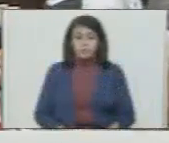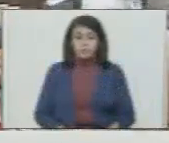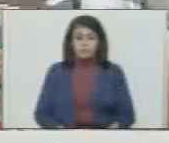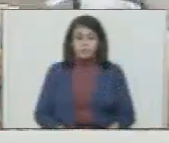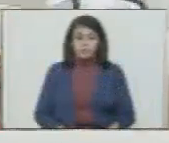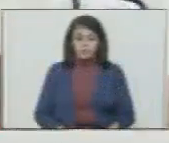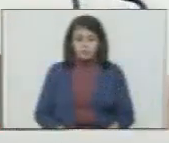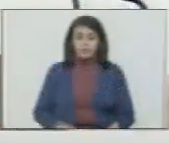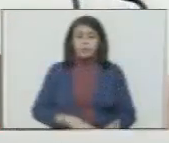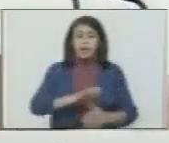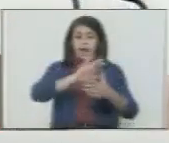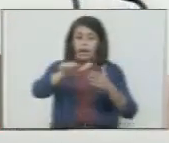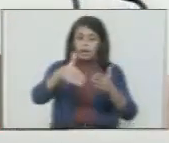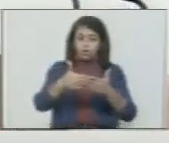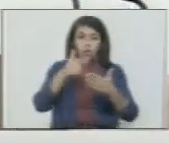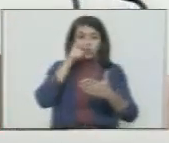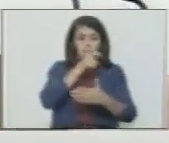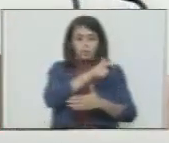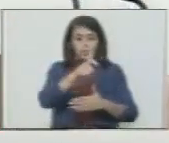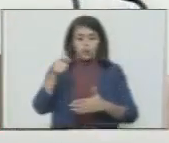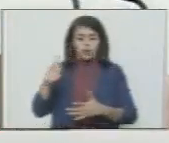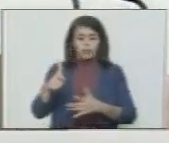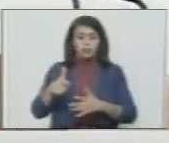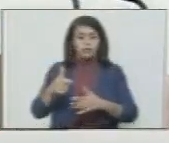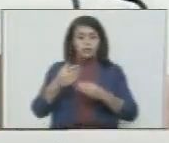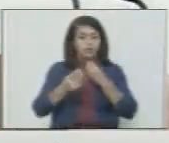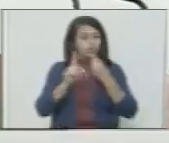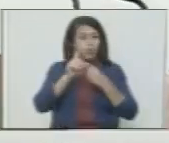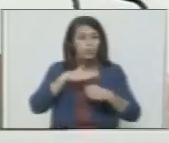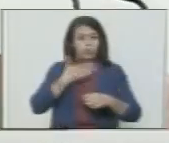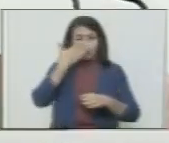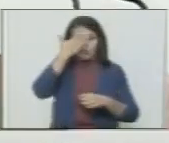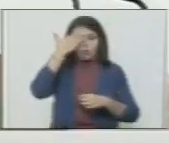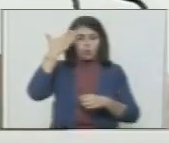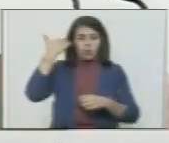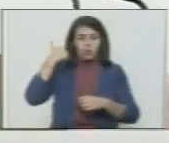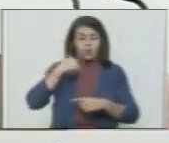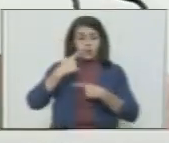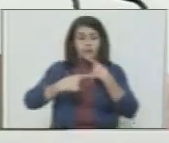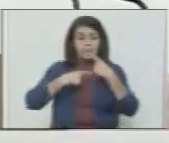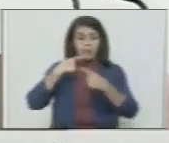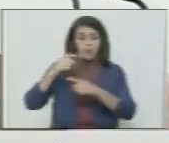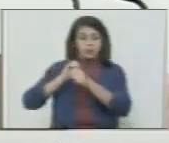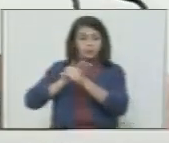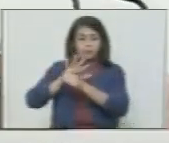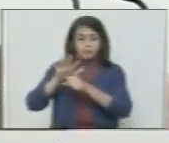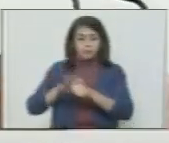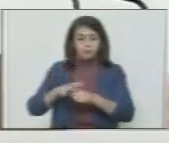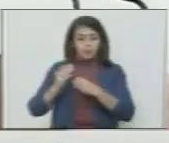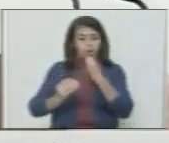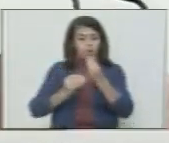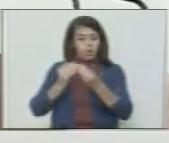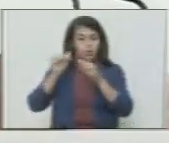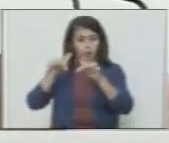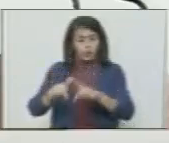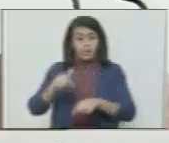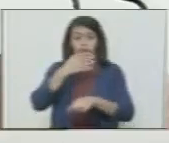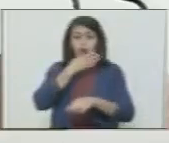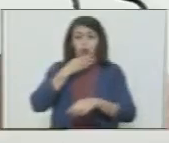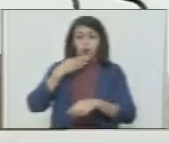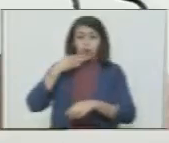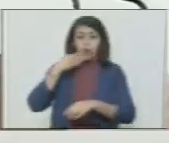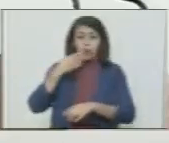Mis queridos compatriotas y pueblo venezolano, ¿cómo olvidar, después de la pandemia, cómo esta juventud